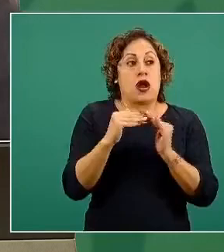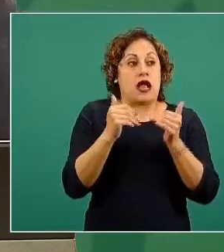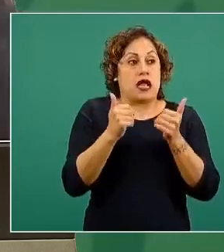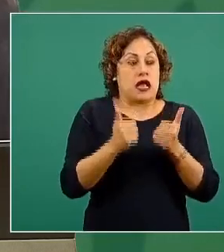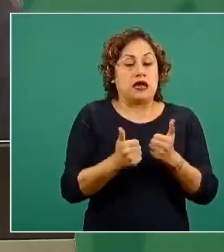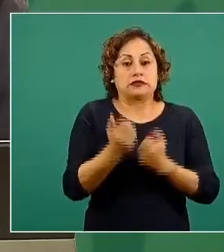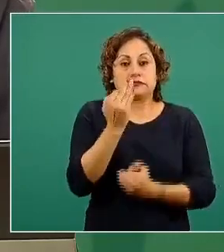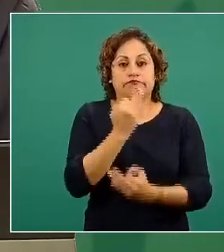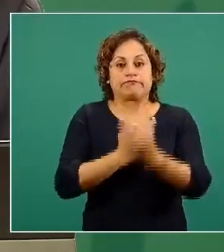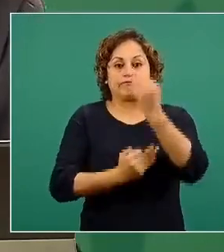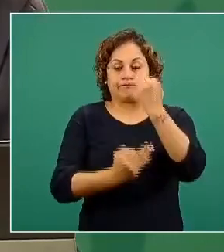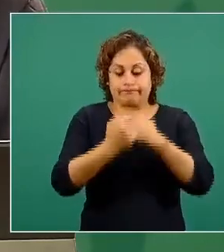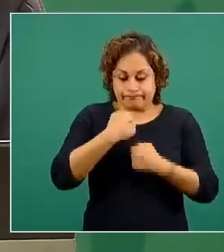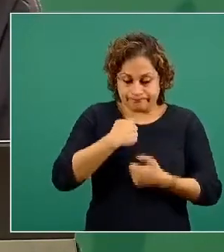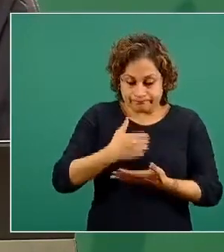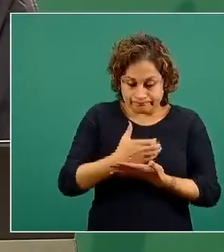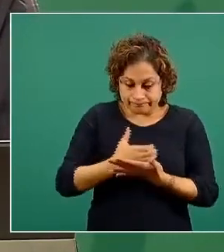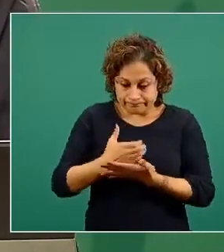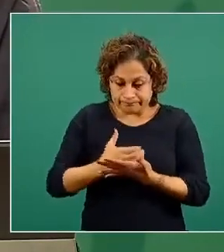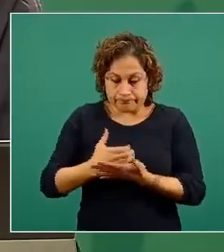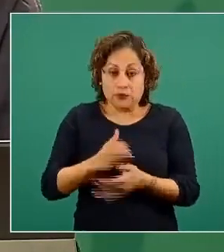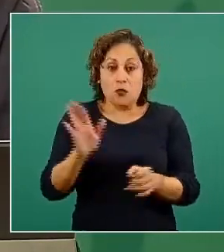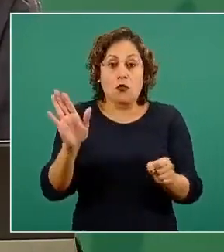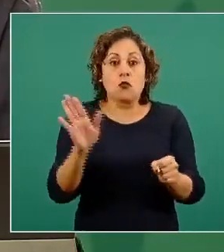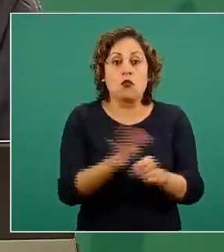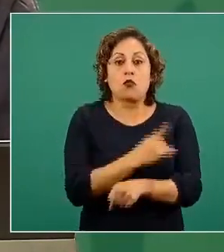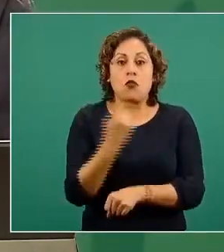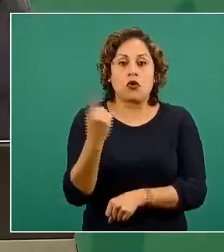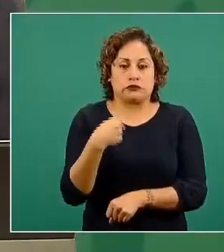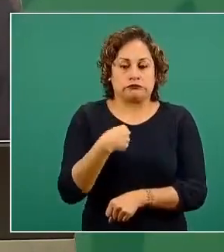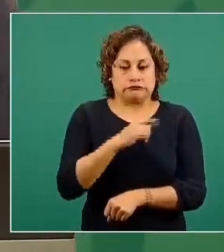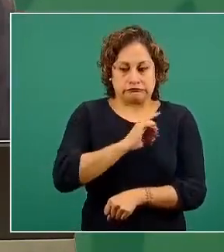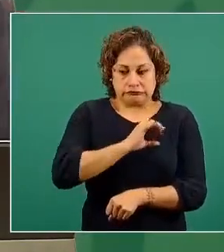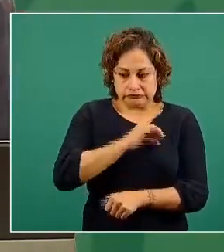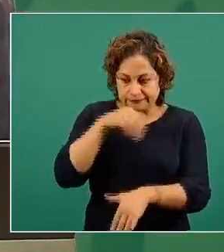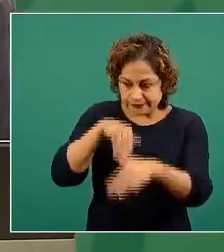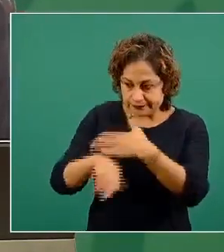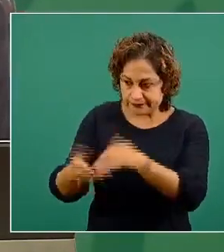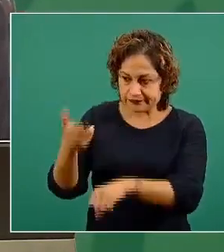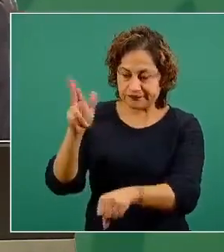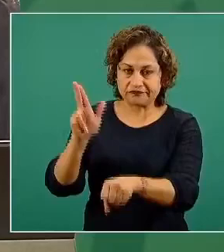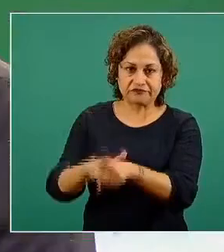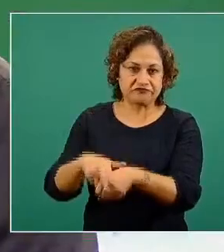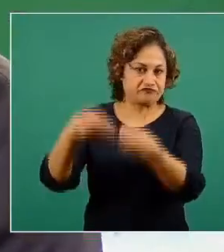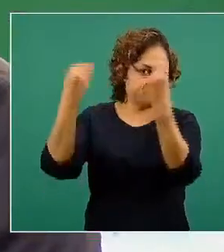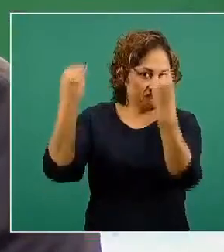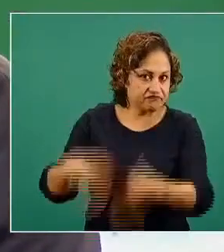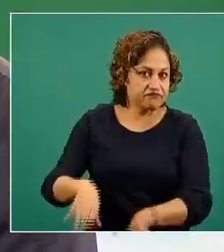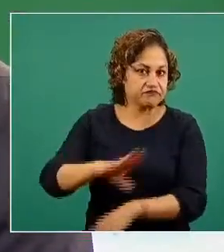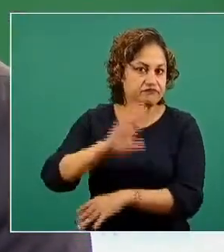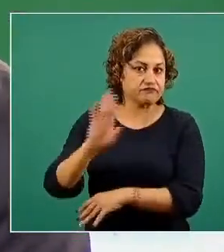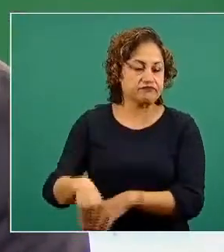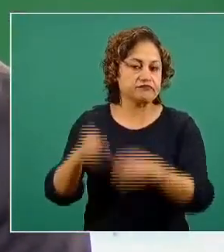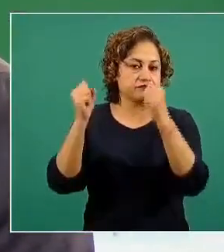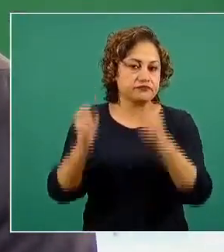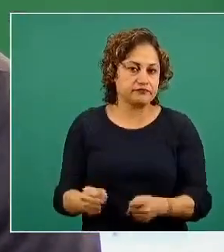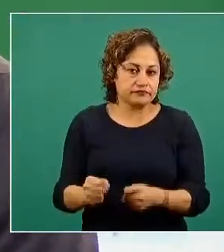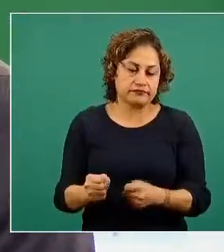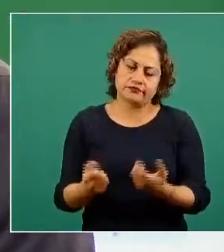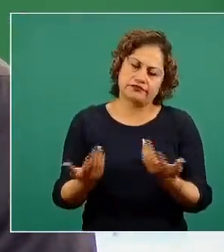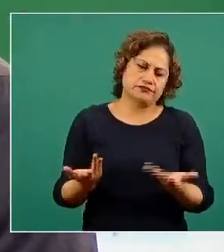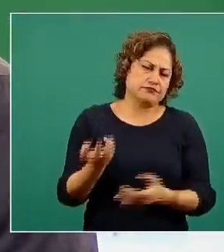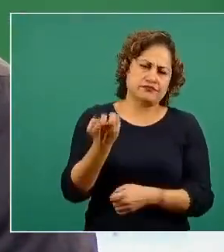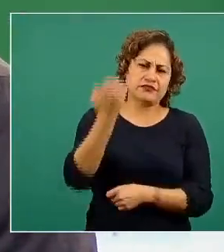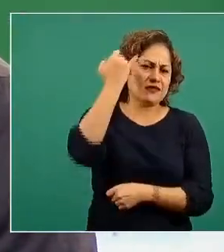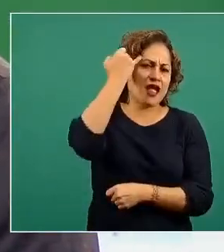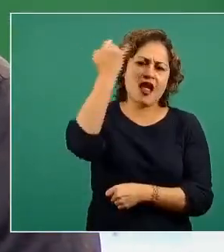con la idea de que si llego al hospital, pues ya las posibilidades de curación son muy pocas. Y es justo lo contrario, ¿no? Justo